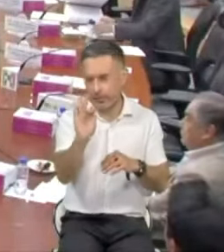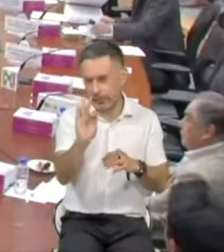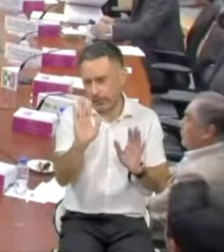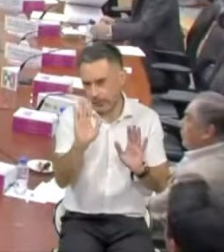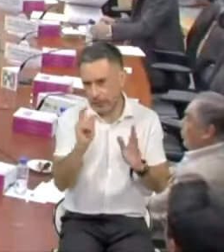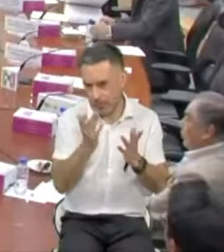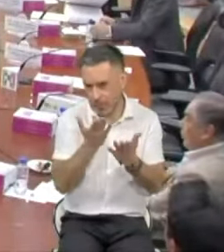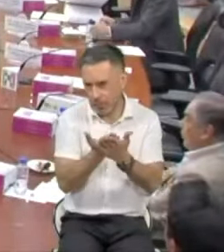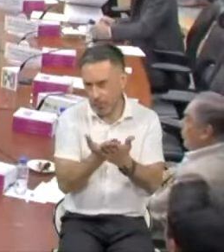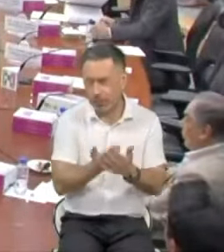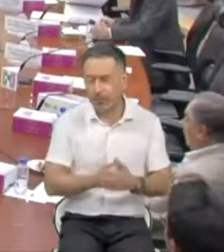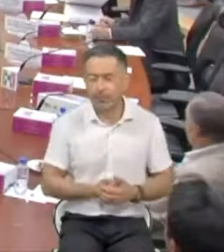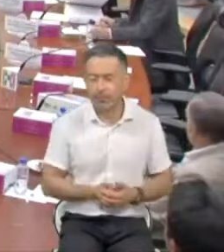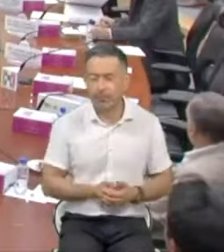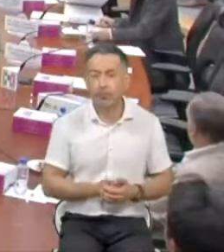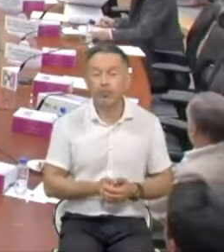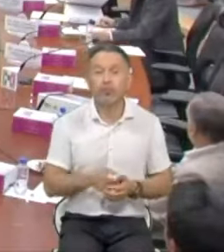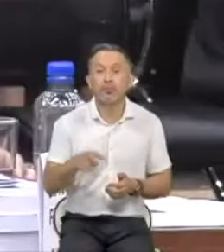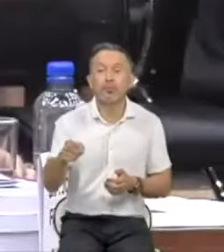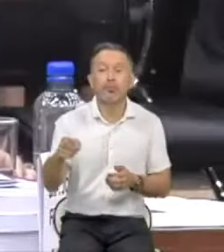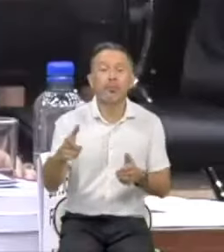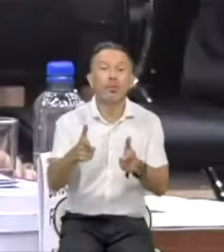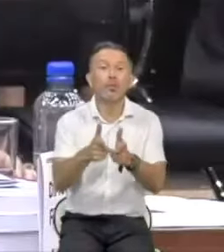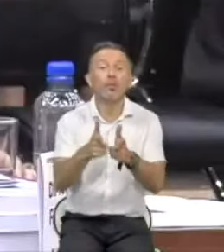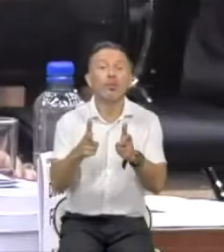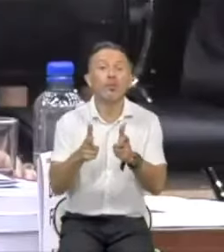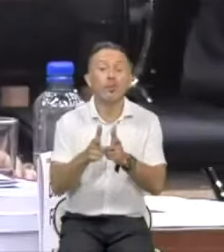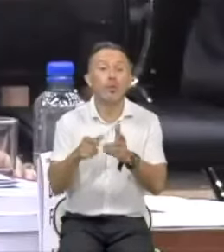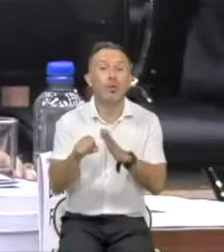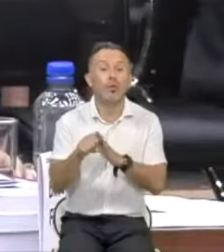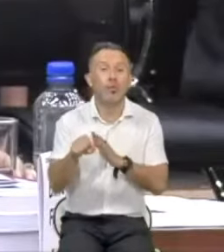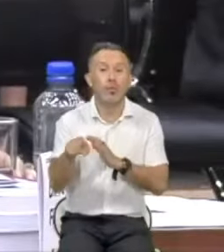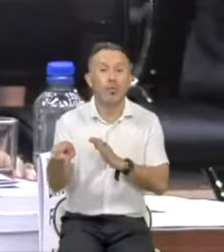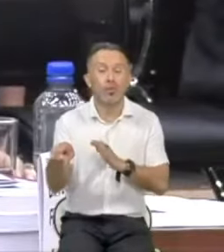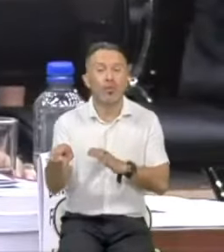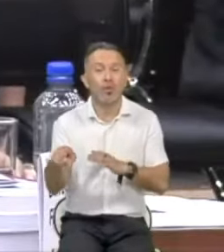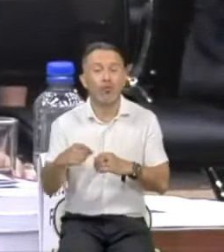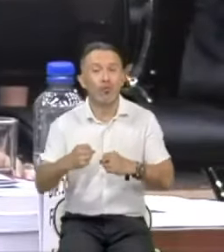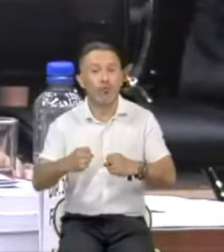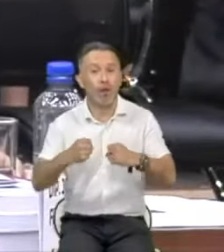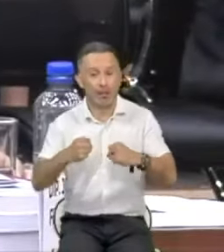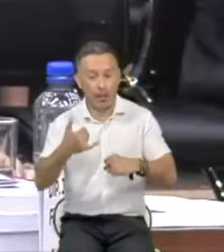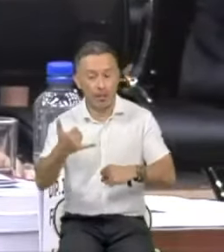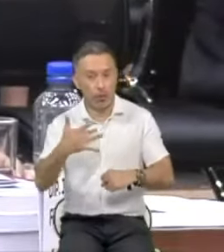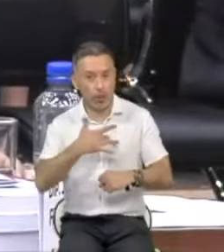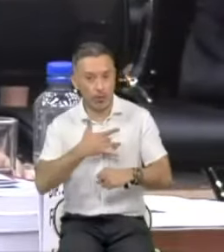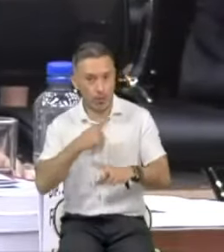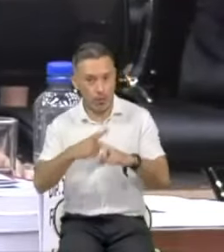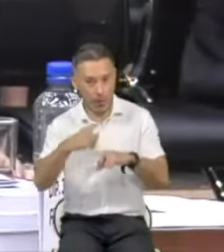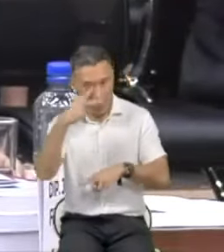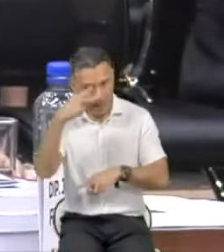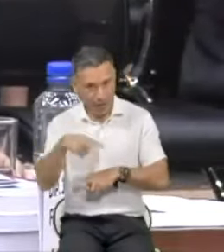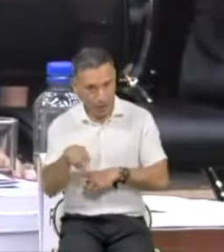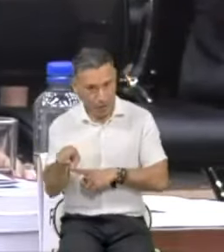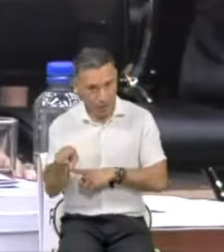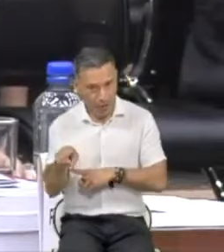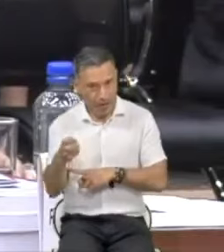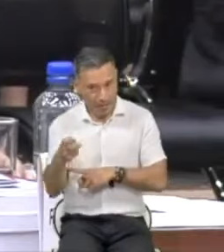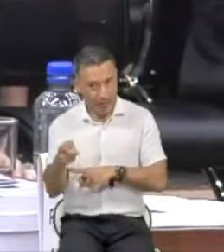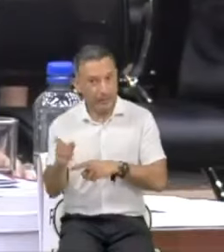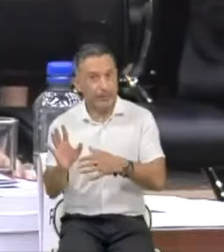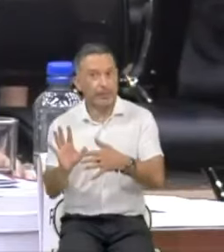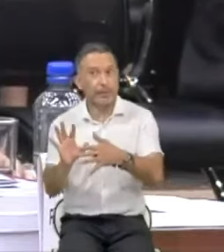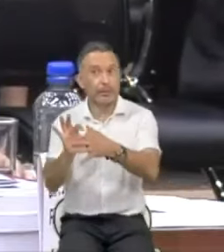hipótesis que la oposición fuerza y corazón por México está ligada al